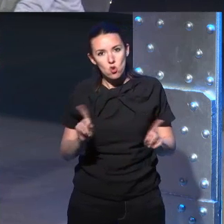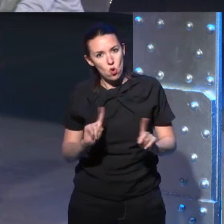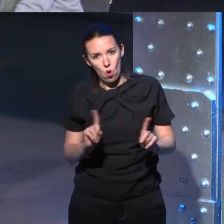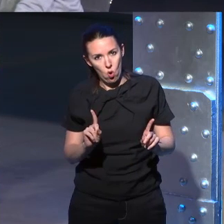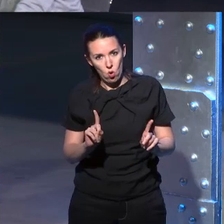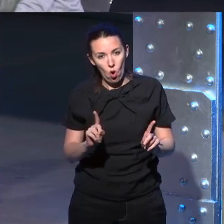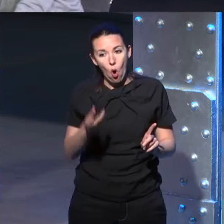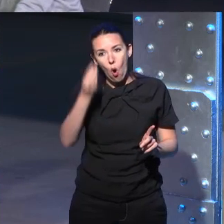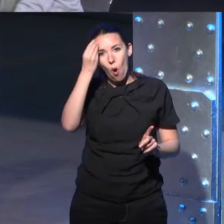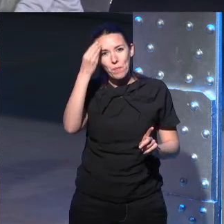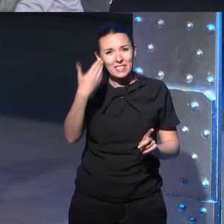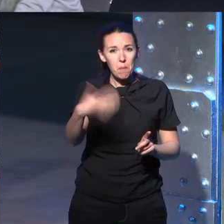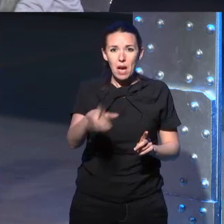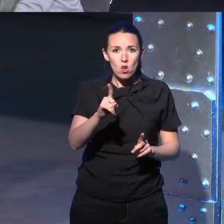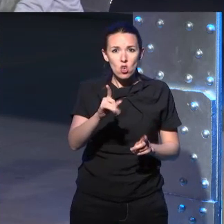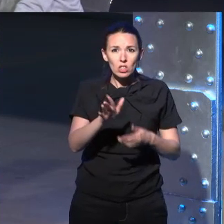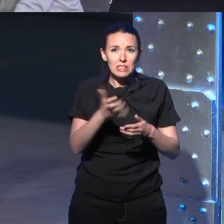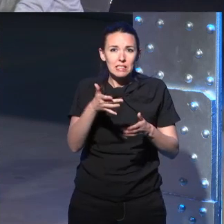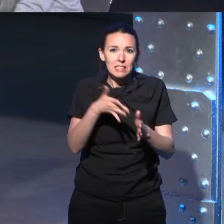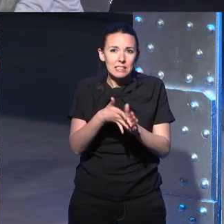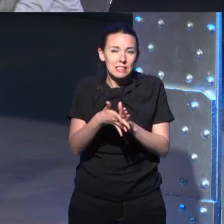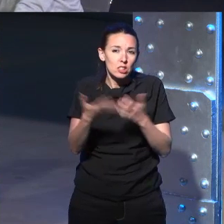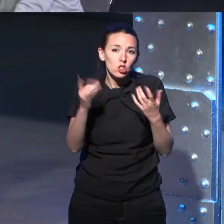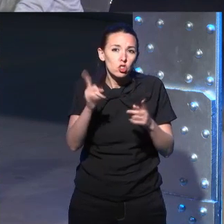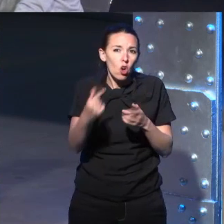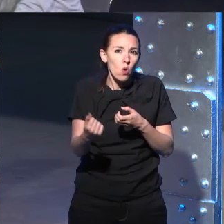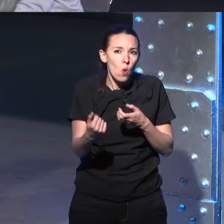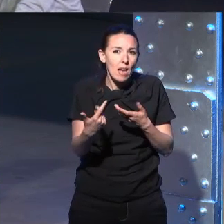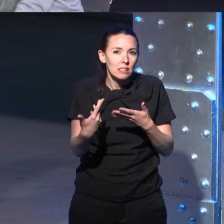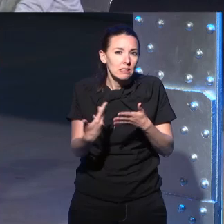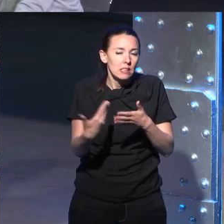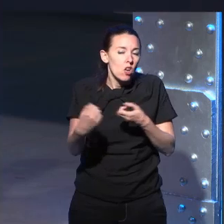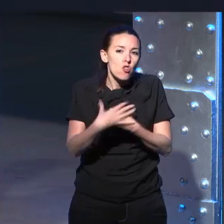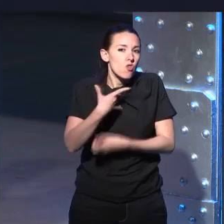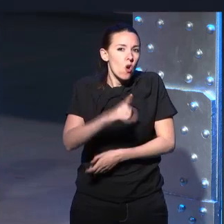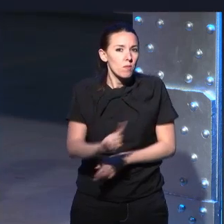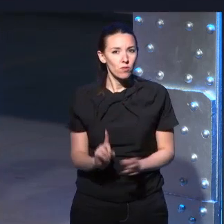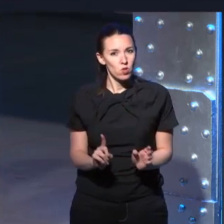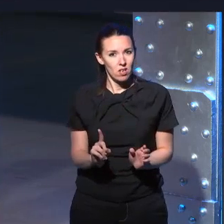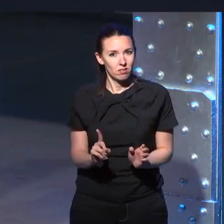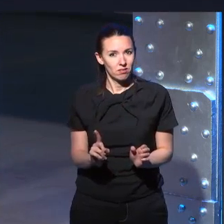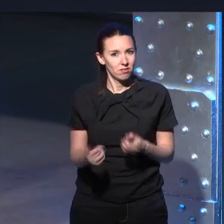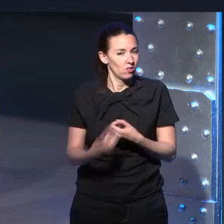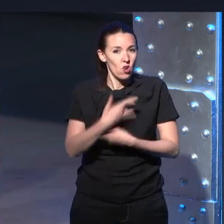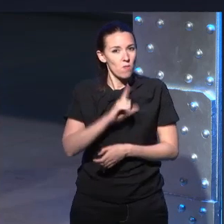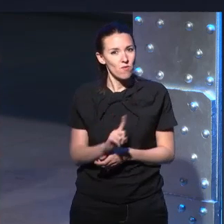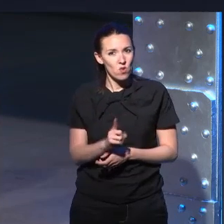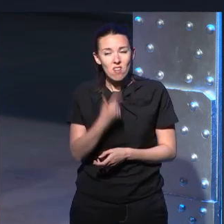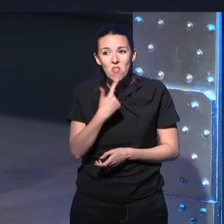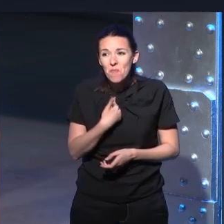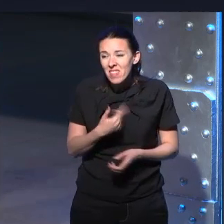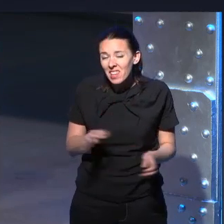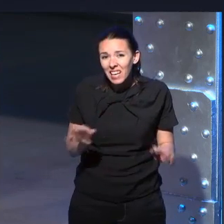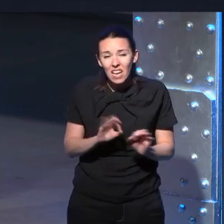que piense que sean mal grupo. Simplemente no me hablan. Al personaje no le hablan, claro. Y a mí. Los Beatles realmente no me